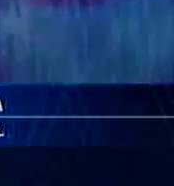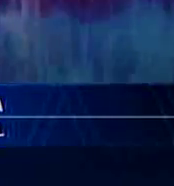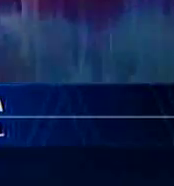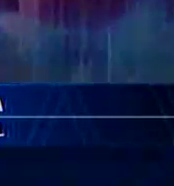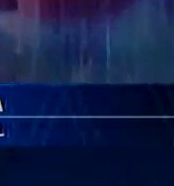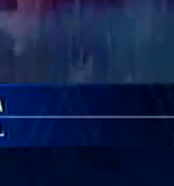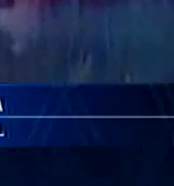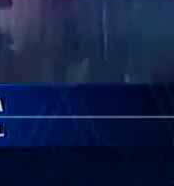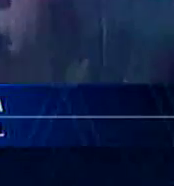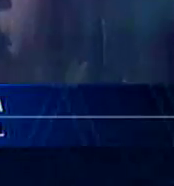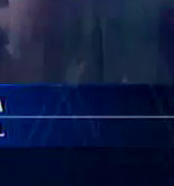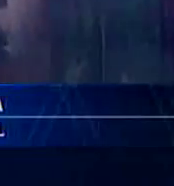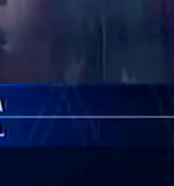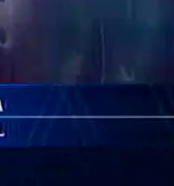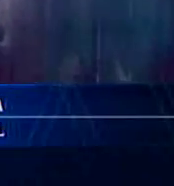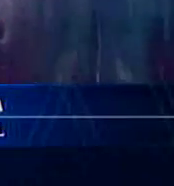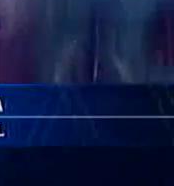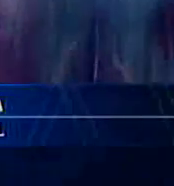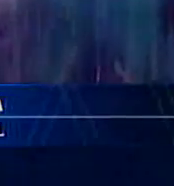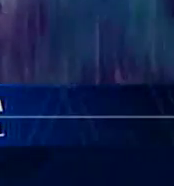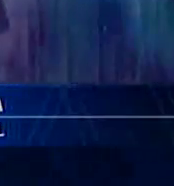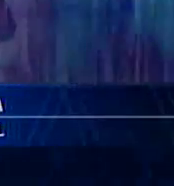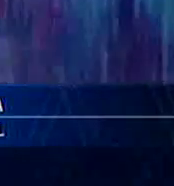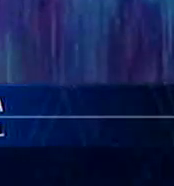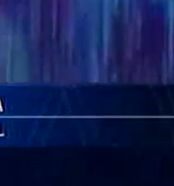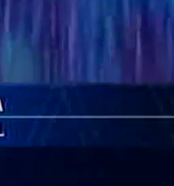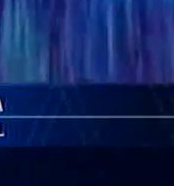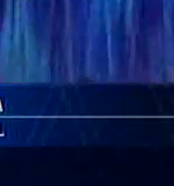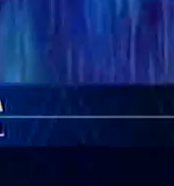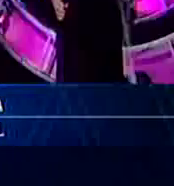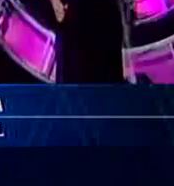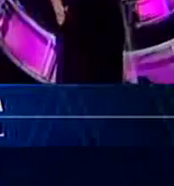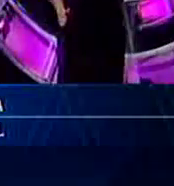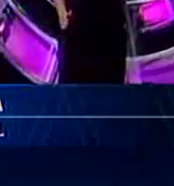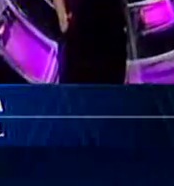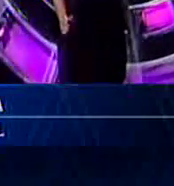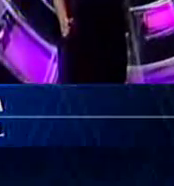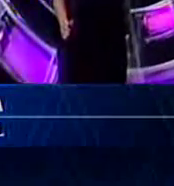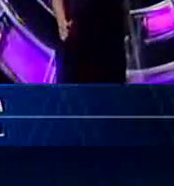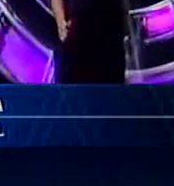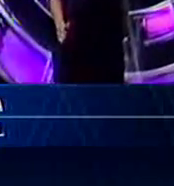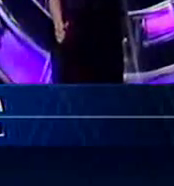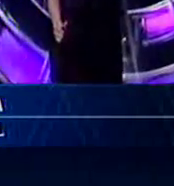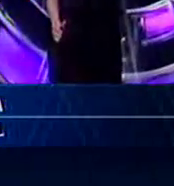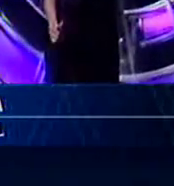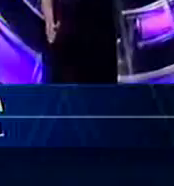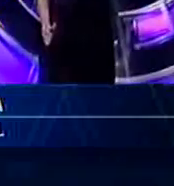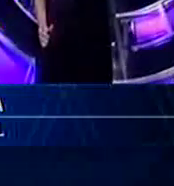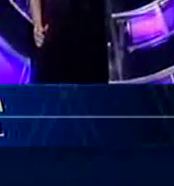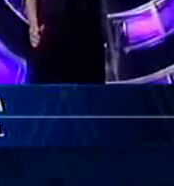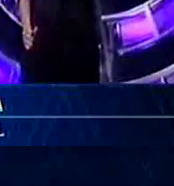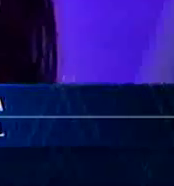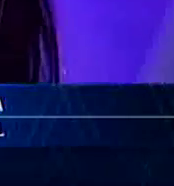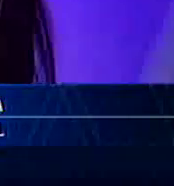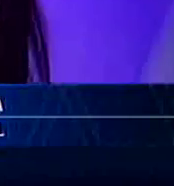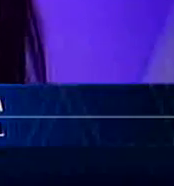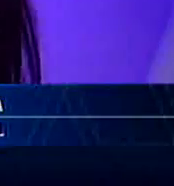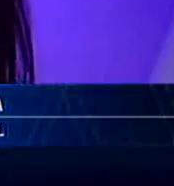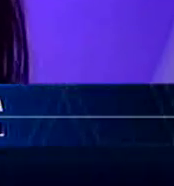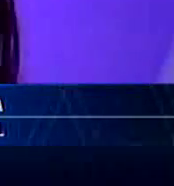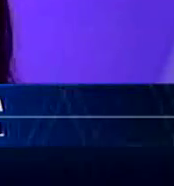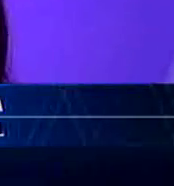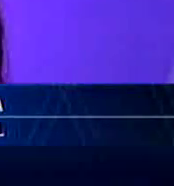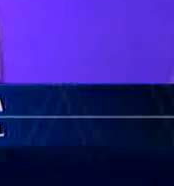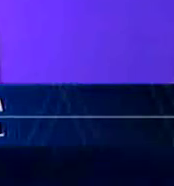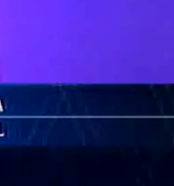Guyana, porque eran sus favoritas cuando era niña. Debbie dijo que es un plan amplio, ya que incluye proteínas, carbohidratos y vegetales. Señaló